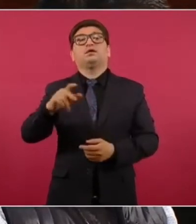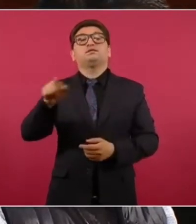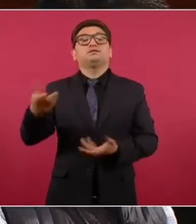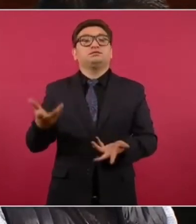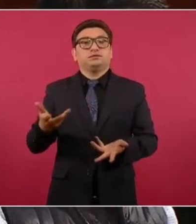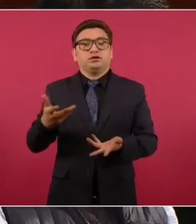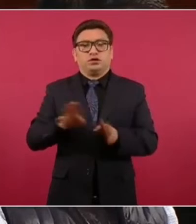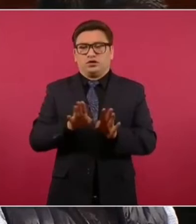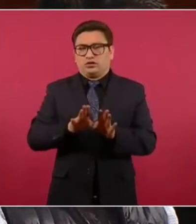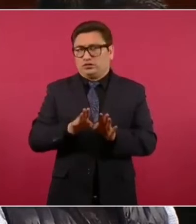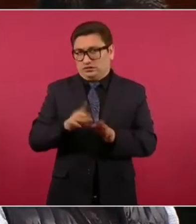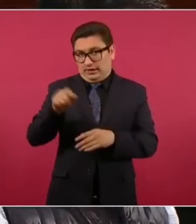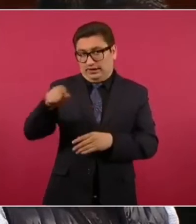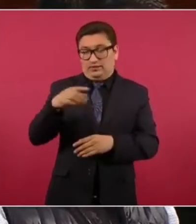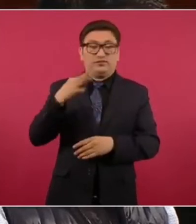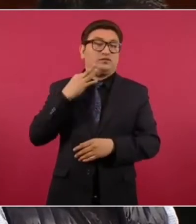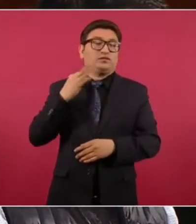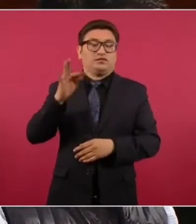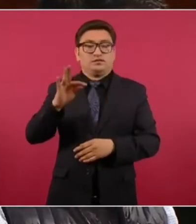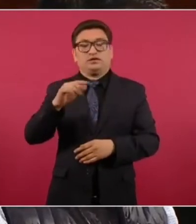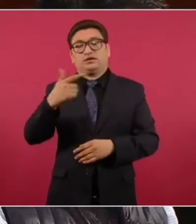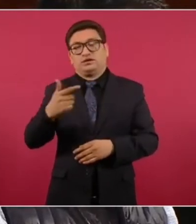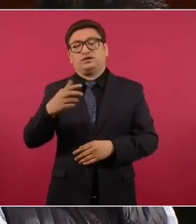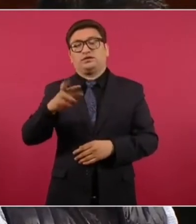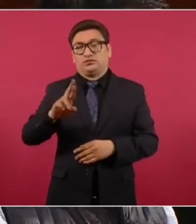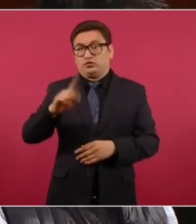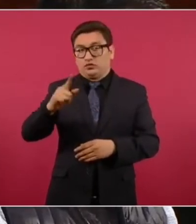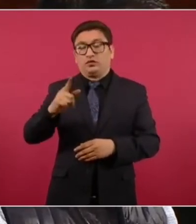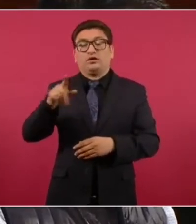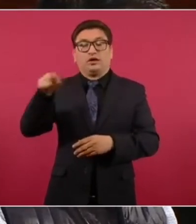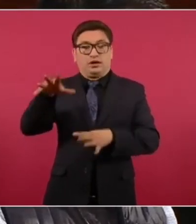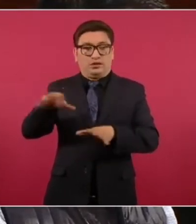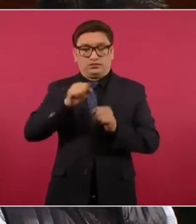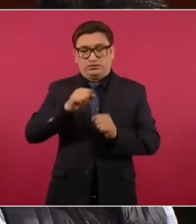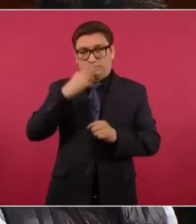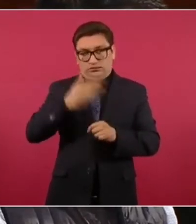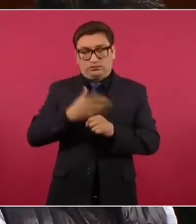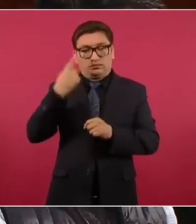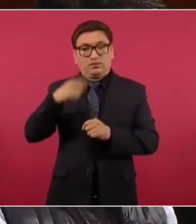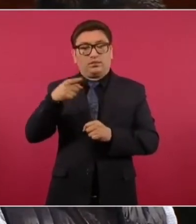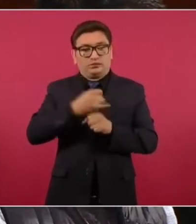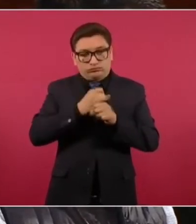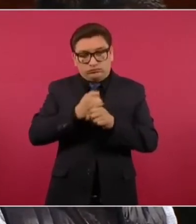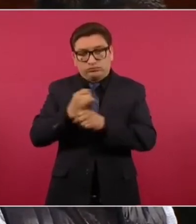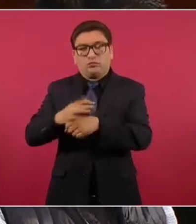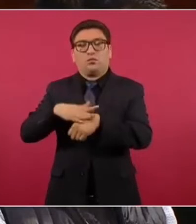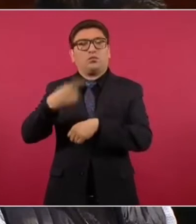Y si en algún momento la Fiscalía General de la República va a traer el caso. ¿Por qué? Porque